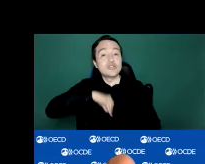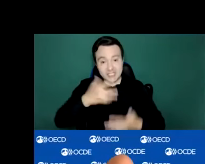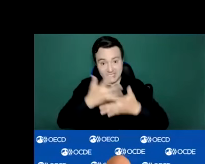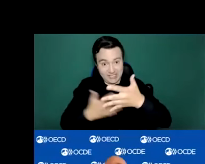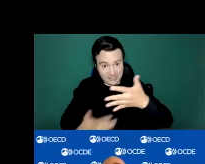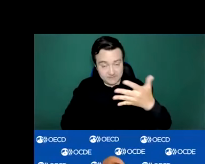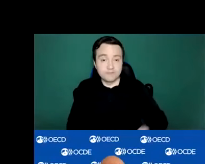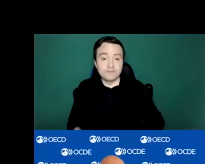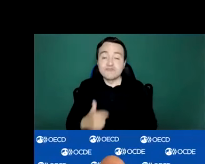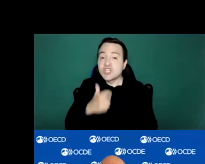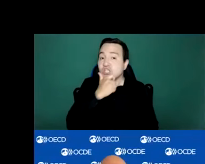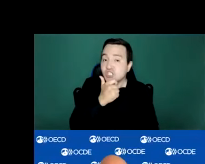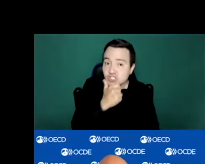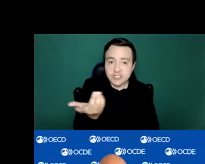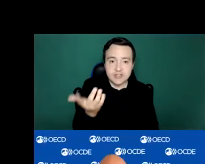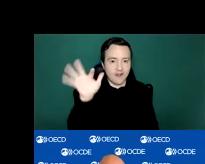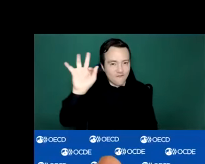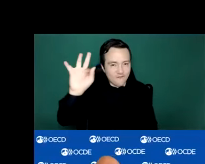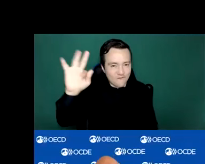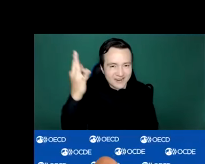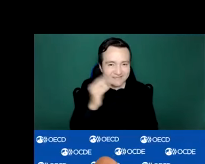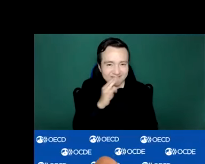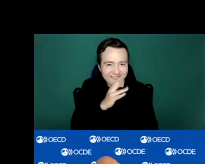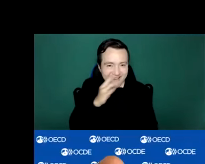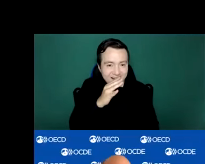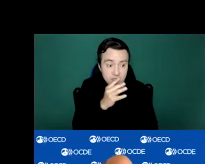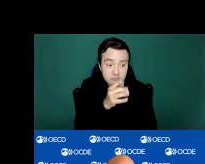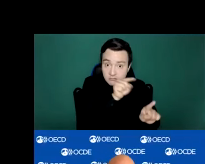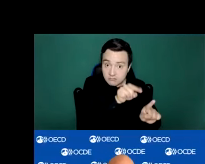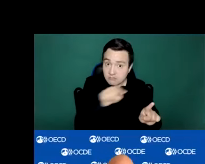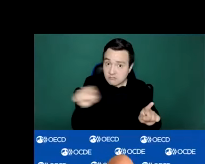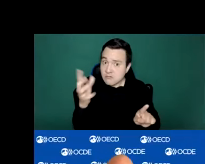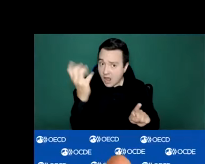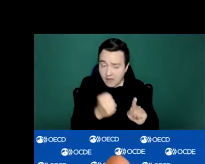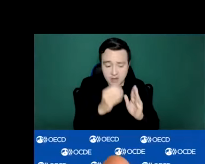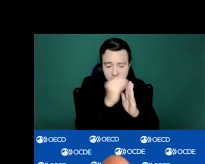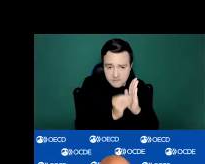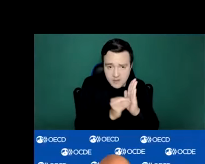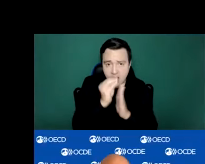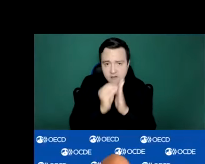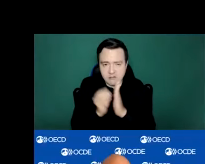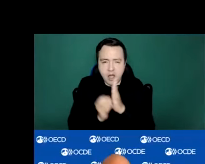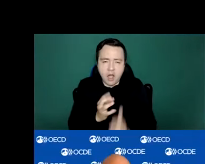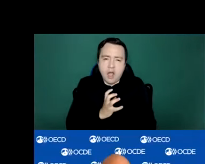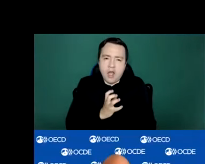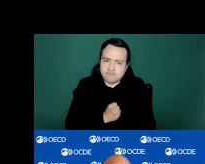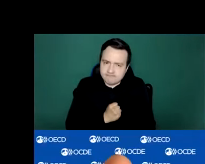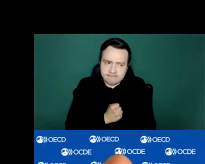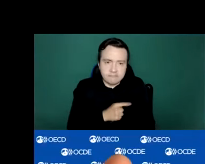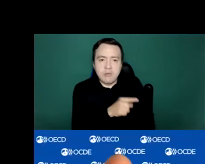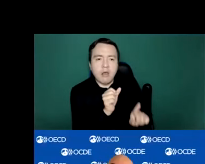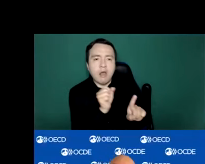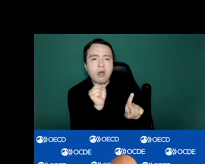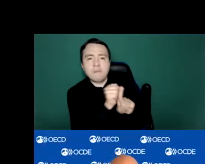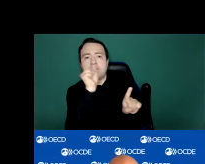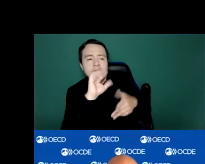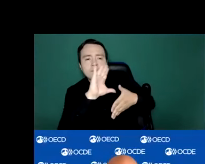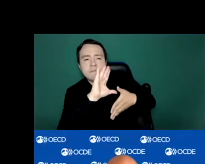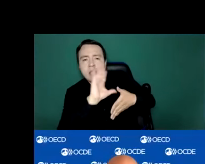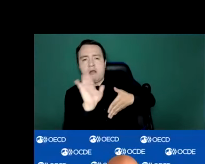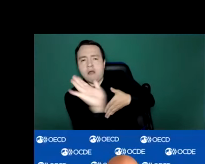yo creo que sería una pena no incluir también los datos de América Latina y el Caribe. Estamos trabajando con esto,